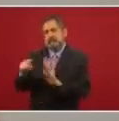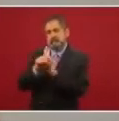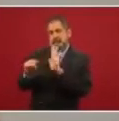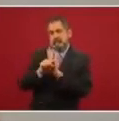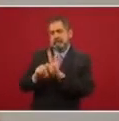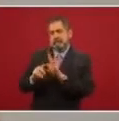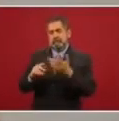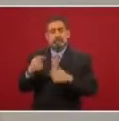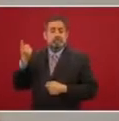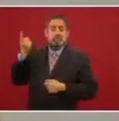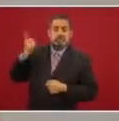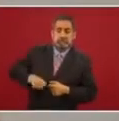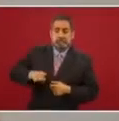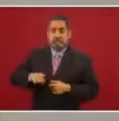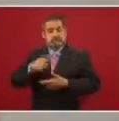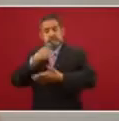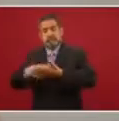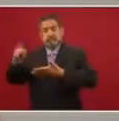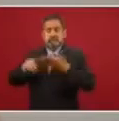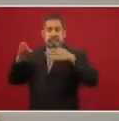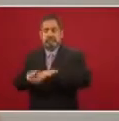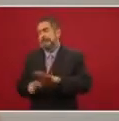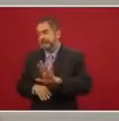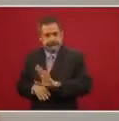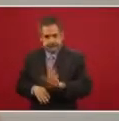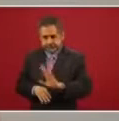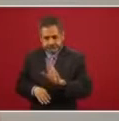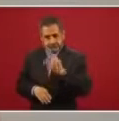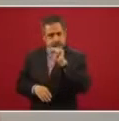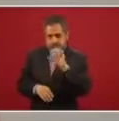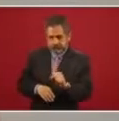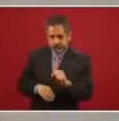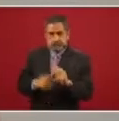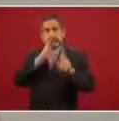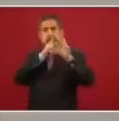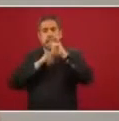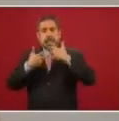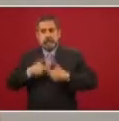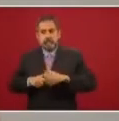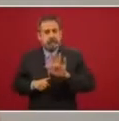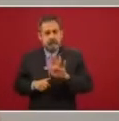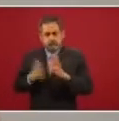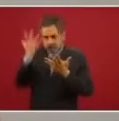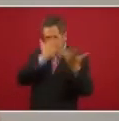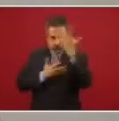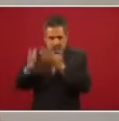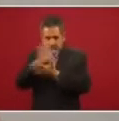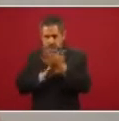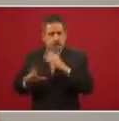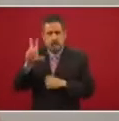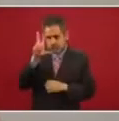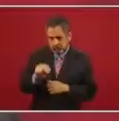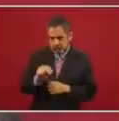de una instrucción de la autoridad sanitaria y lo que queremos es que no exista confusión porque